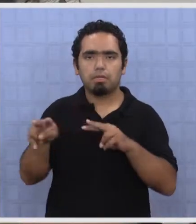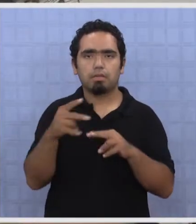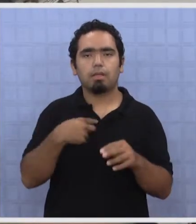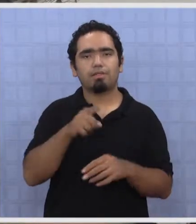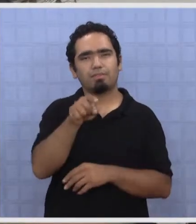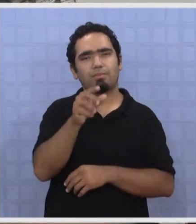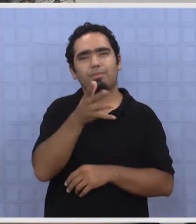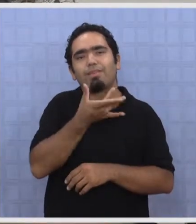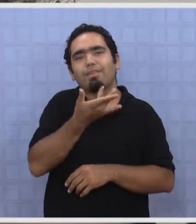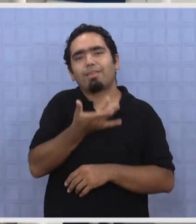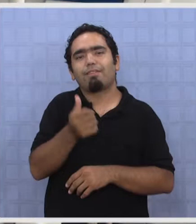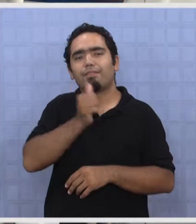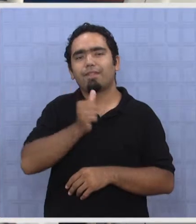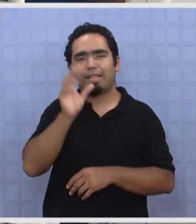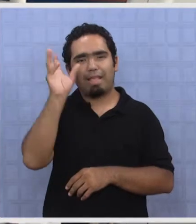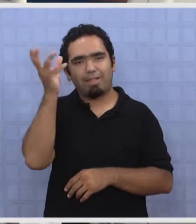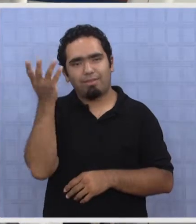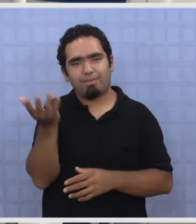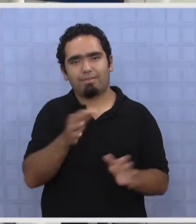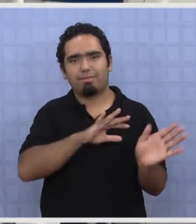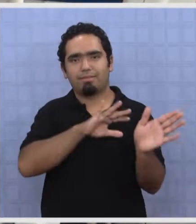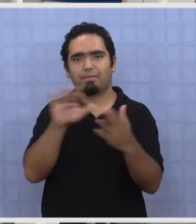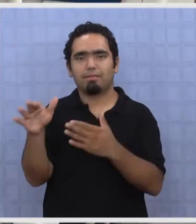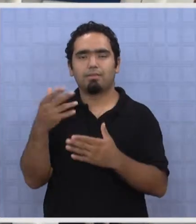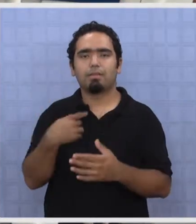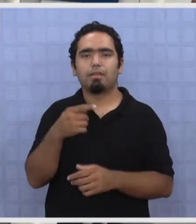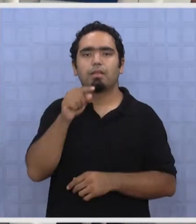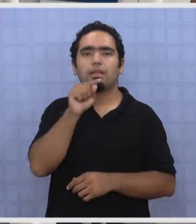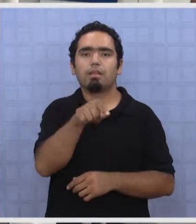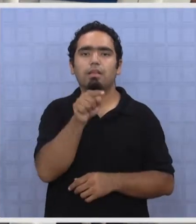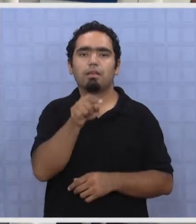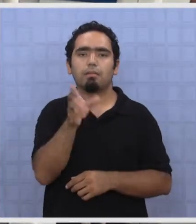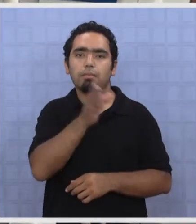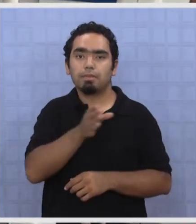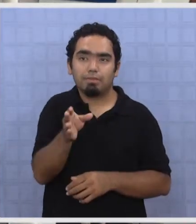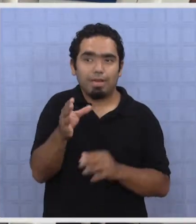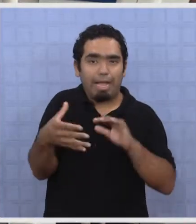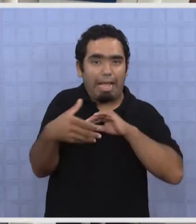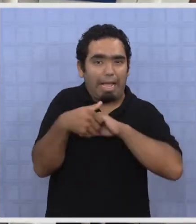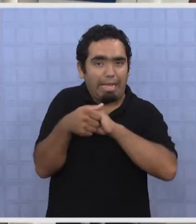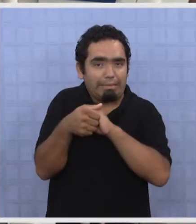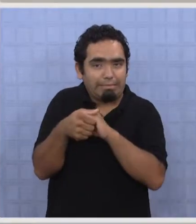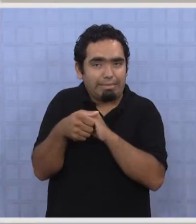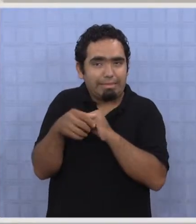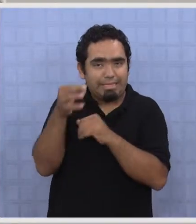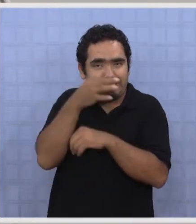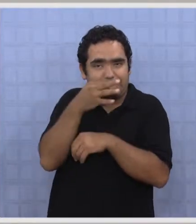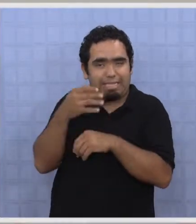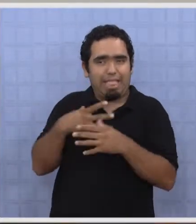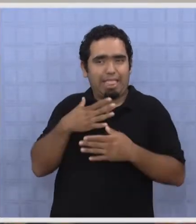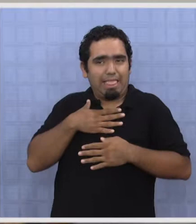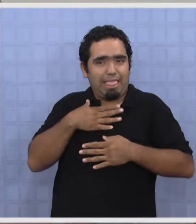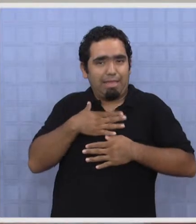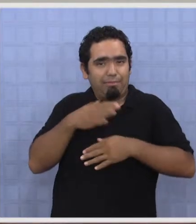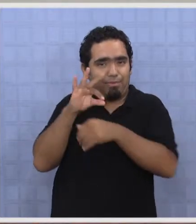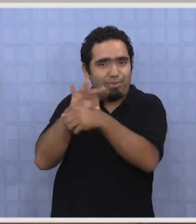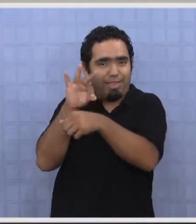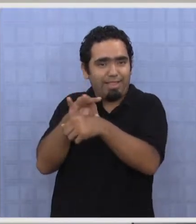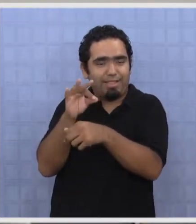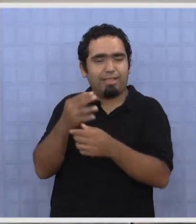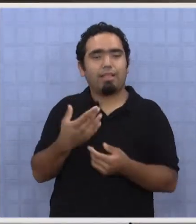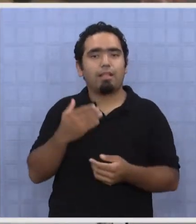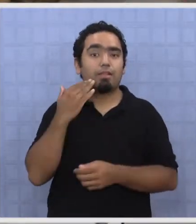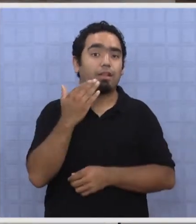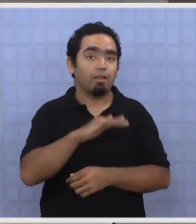problema de ignorancia. Otro motivo por el que los chilenos no somos muy amigos del dentista es el temor. De ahí la importancia de familiarizar a